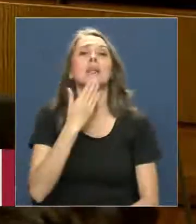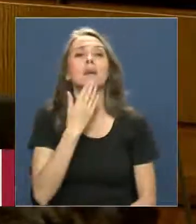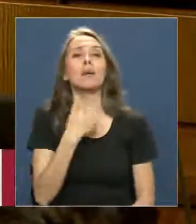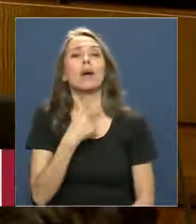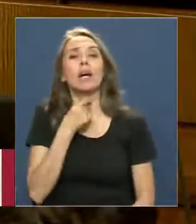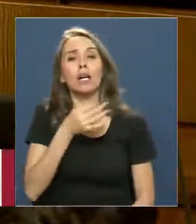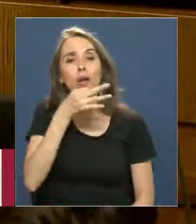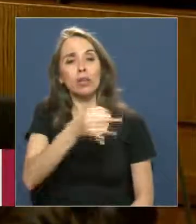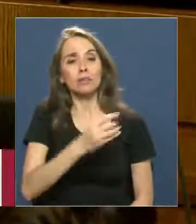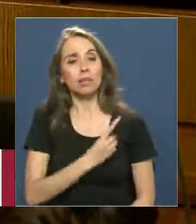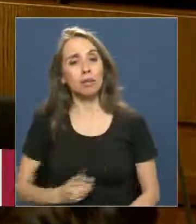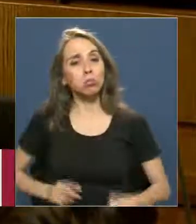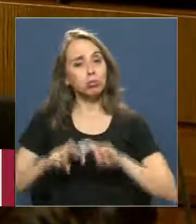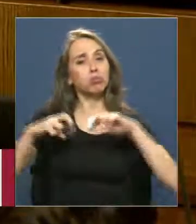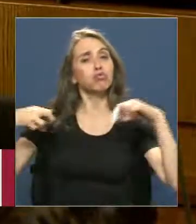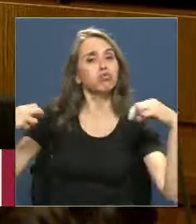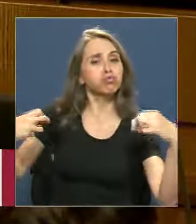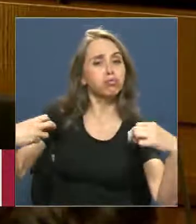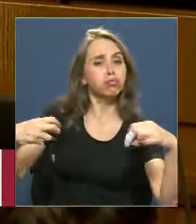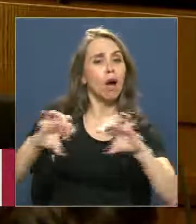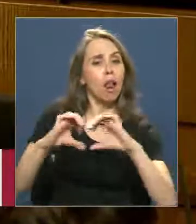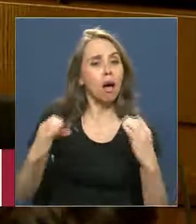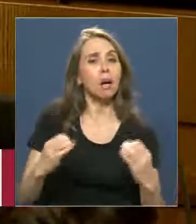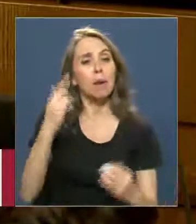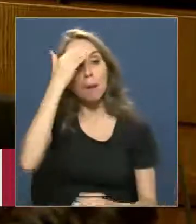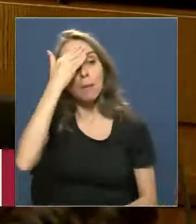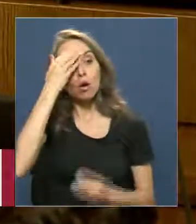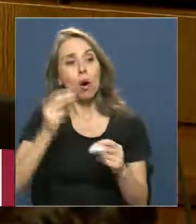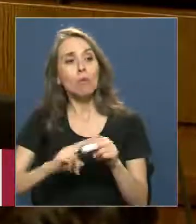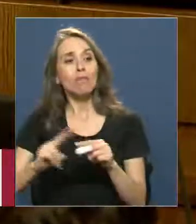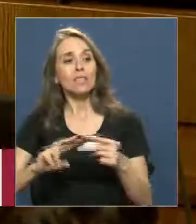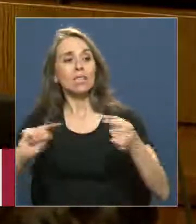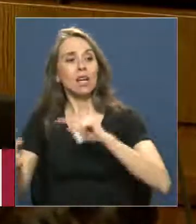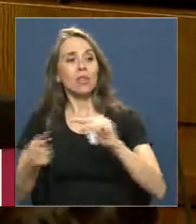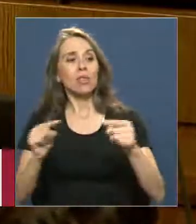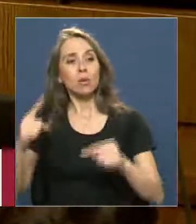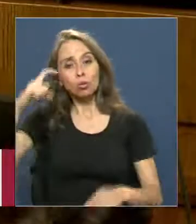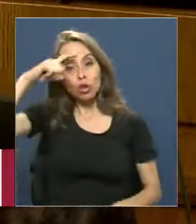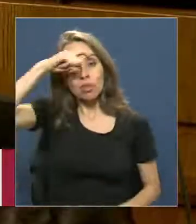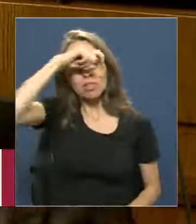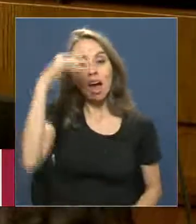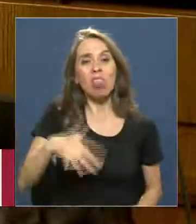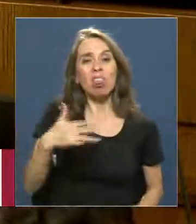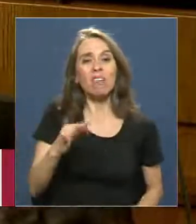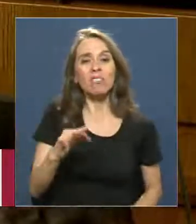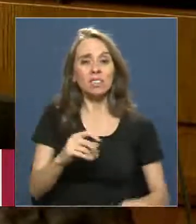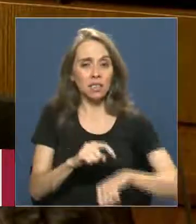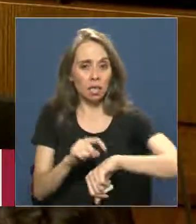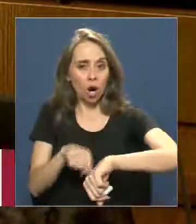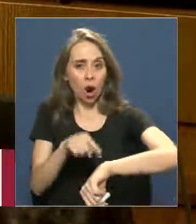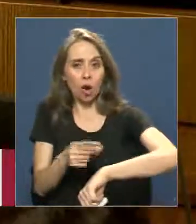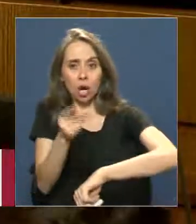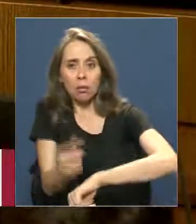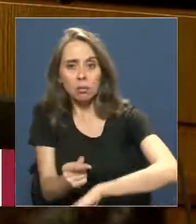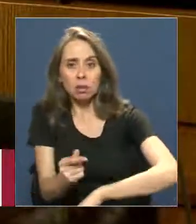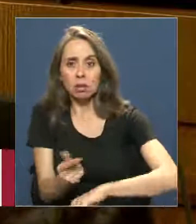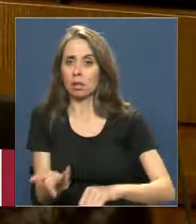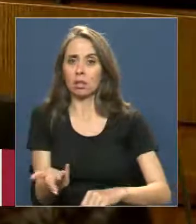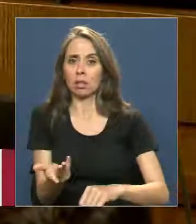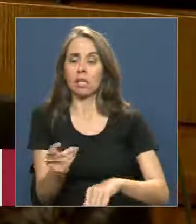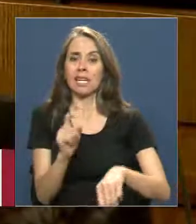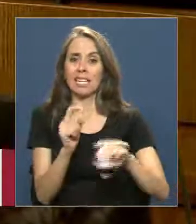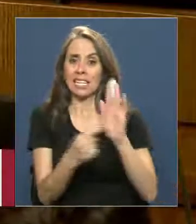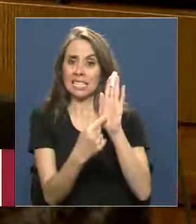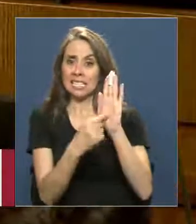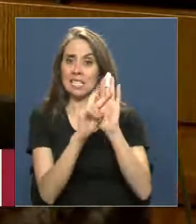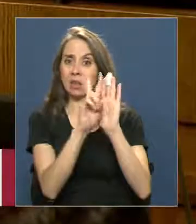plantear a esta honorable Cámara la preocupación respecto a llevar adelante procesos de discusión tan complejos en tan pocas horas sobre un tema que puede